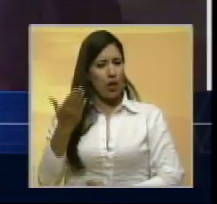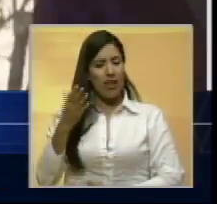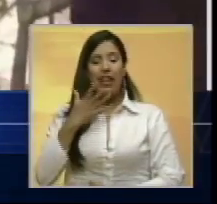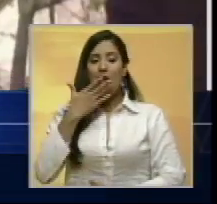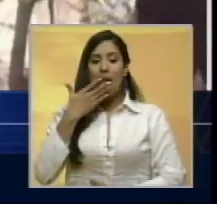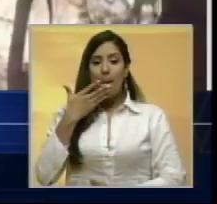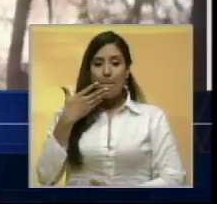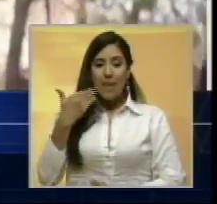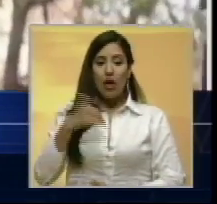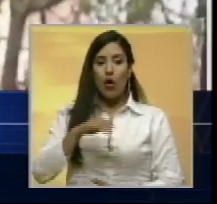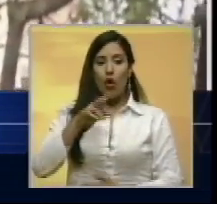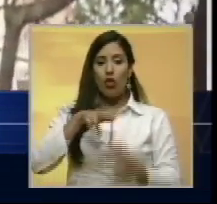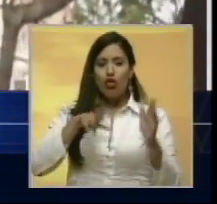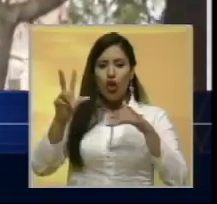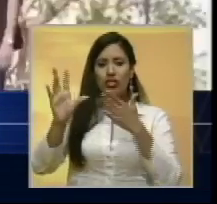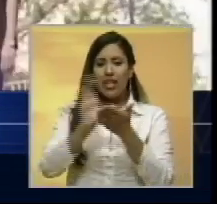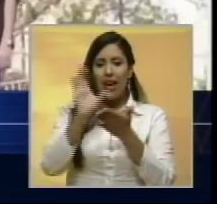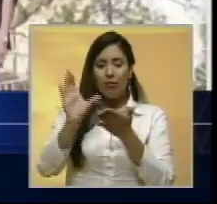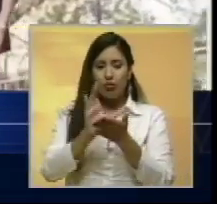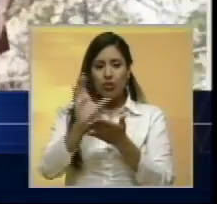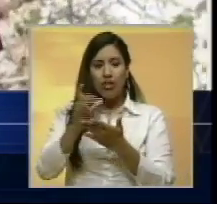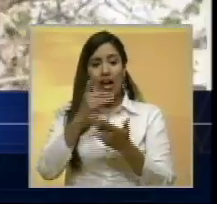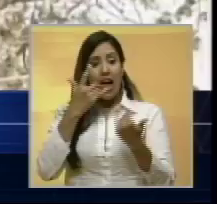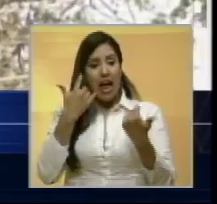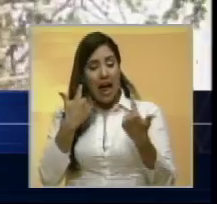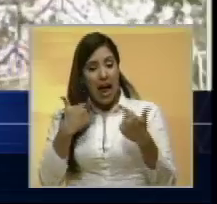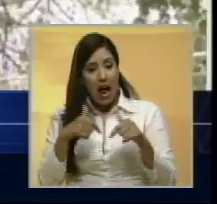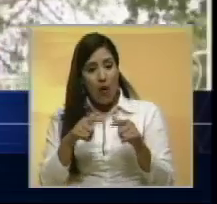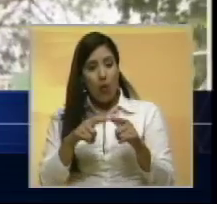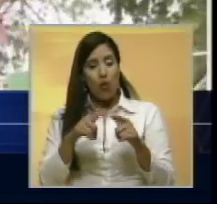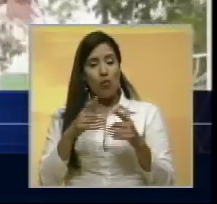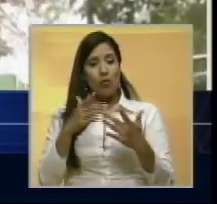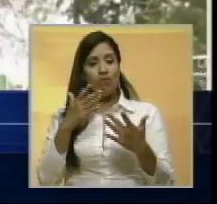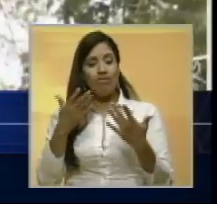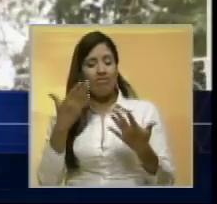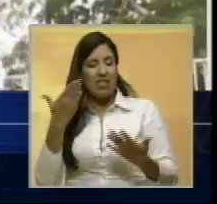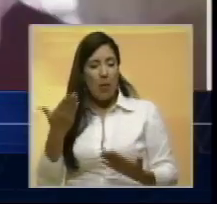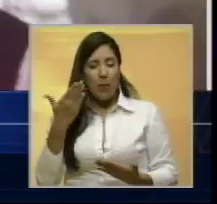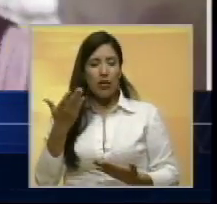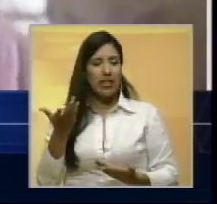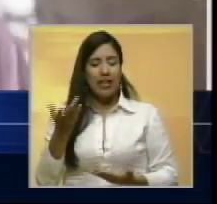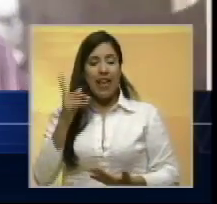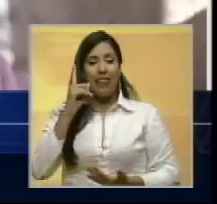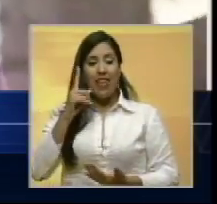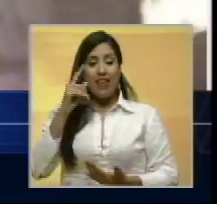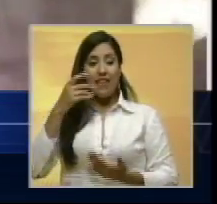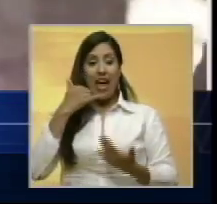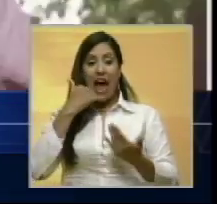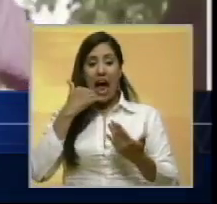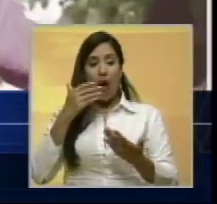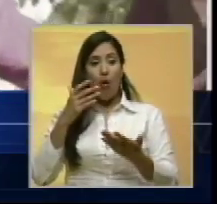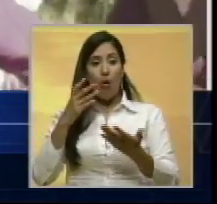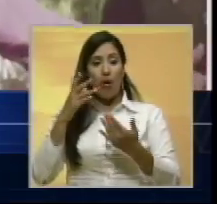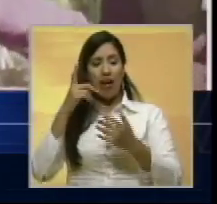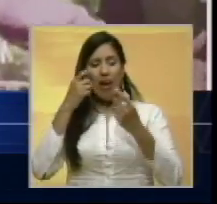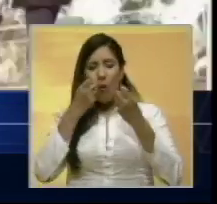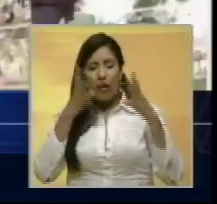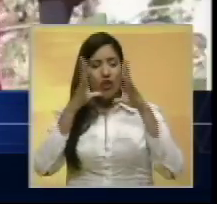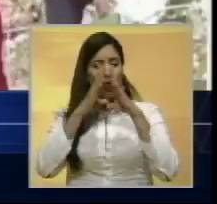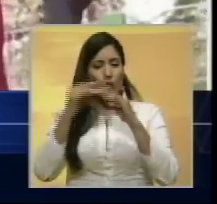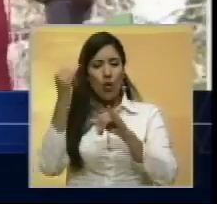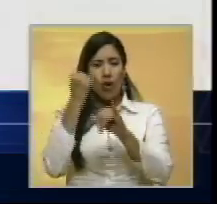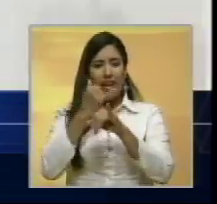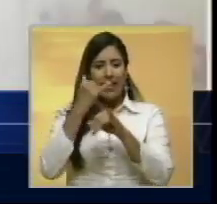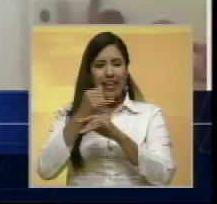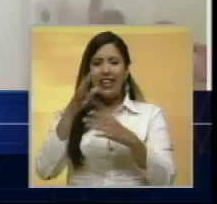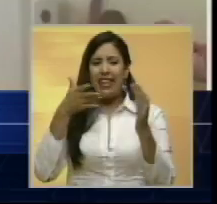finalizar una gira de 12 conciertos. Bueno, es importantísimo destacar que a través de las redes sociales se van a estar enterando de todo lo que está